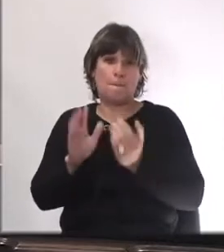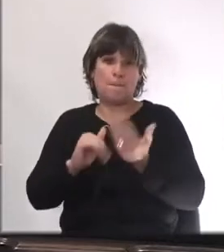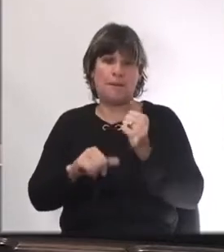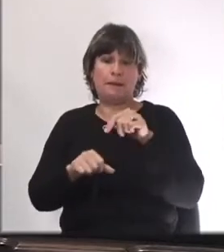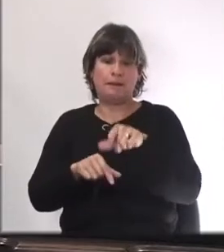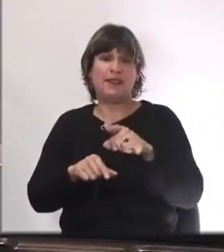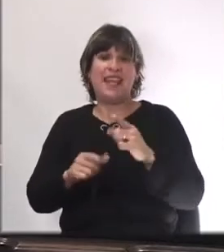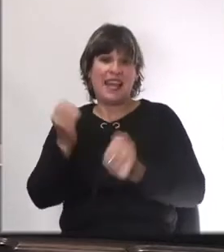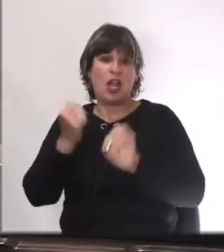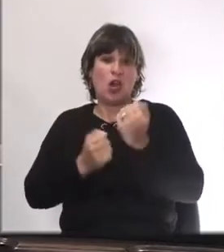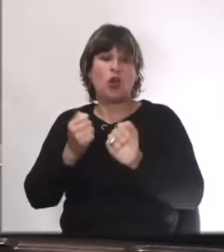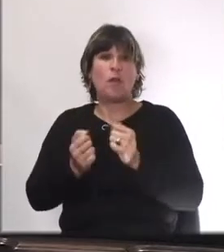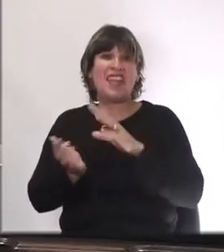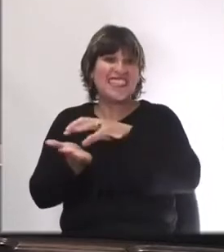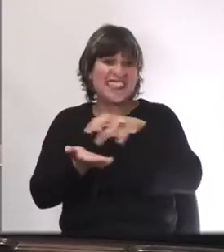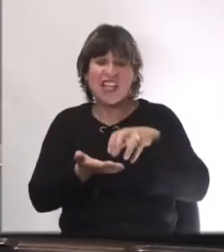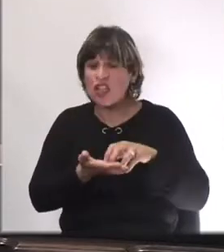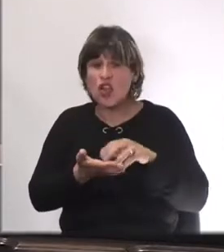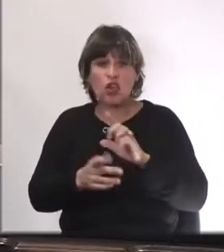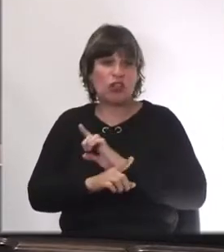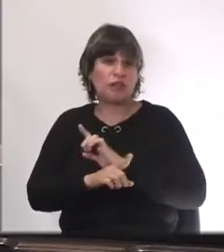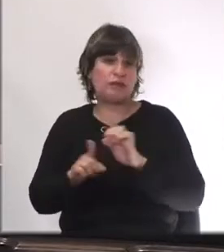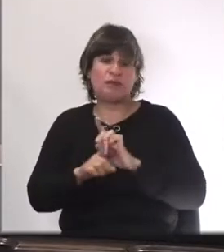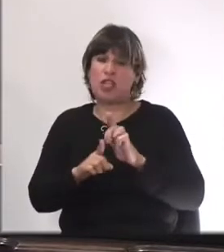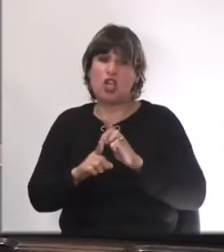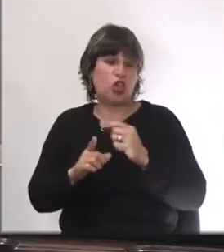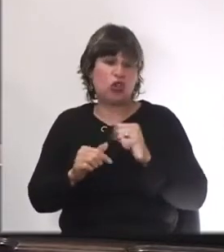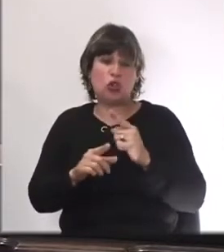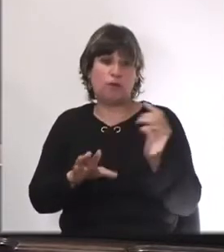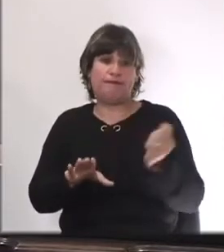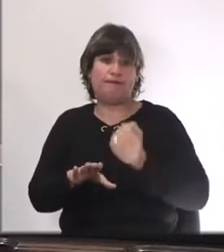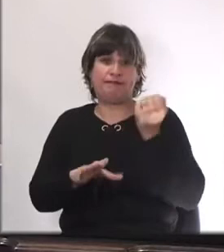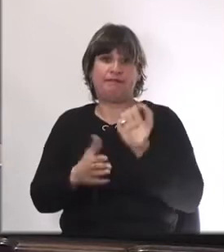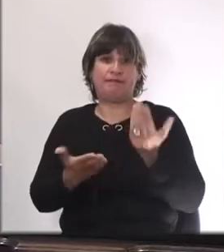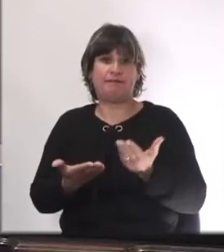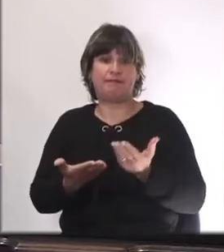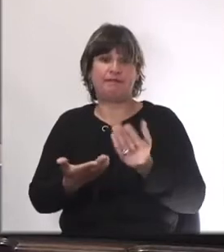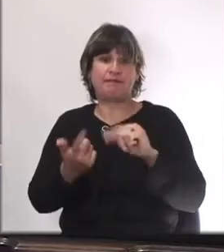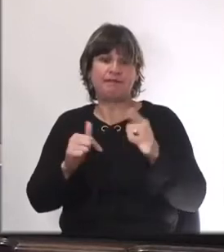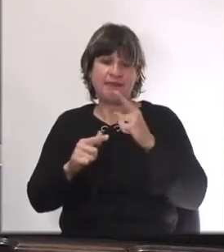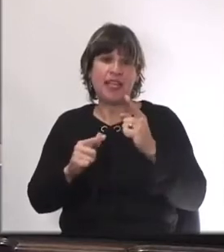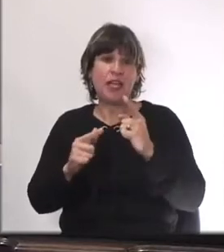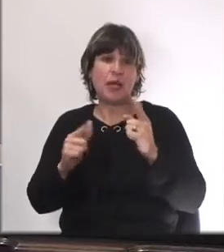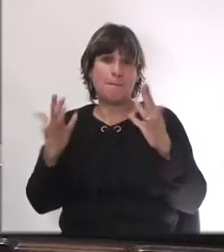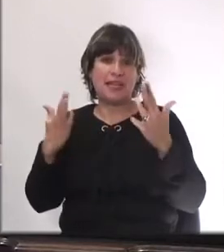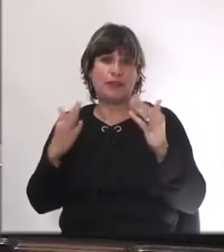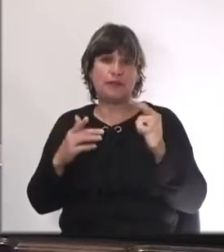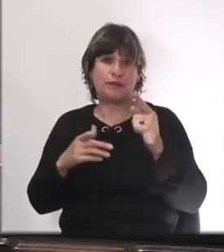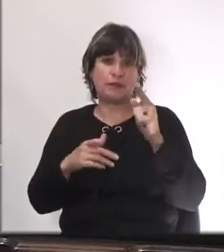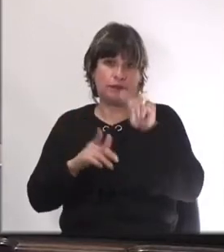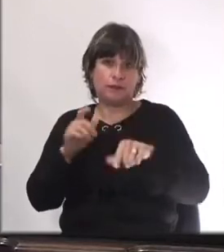economía, que son sectores que no son intensivos en mano de obra.